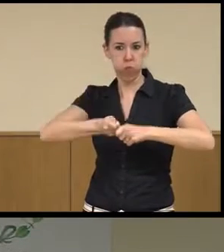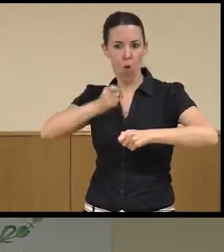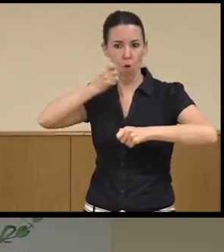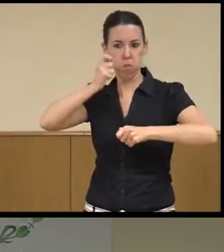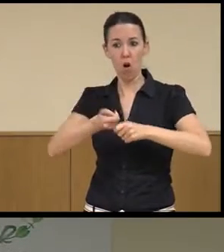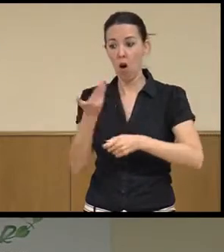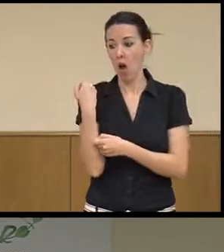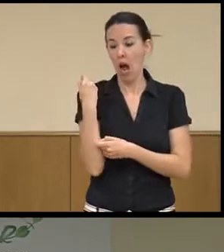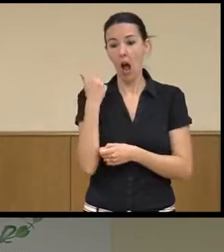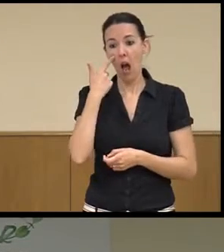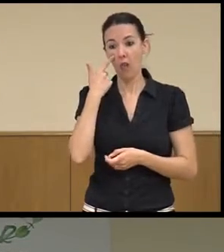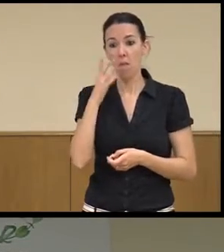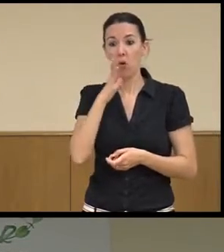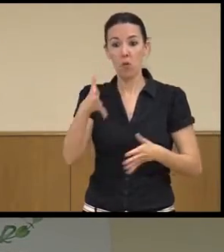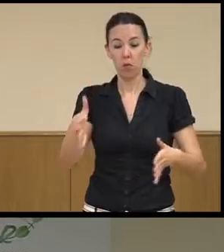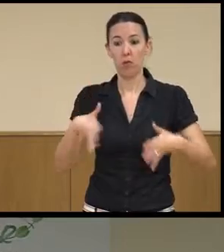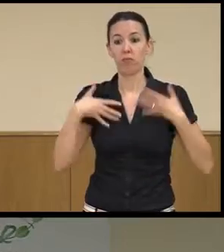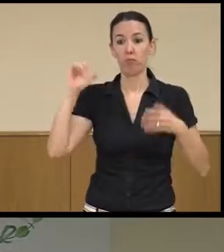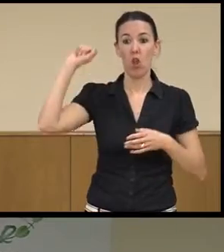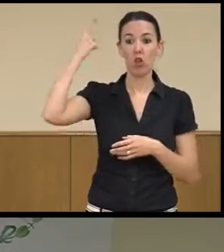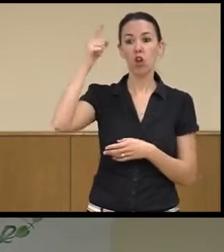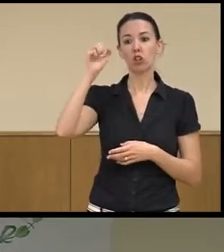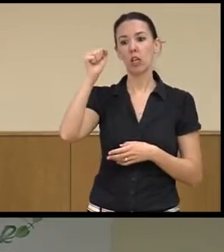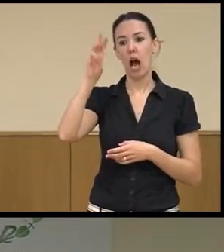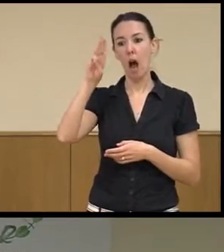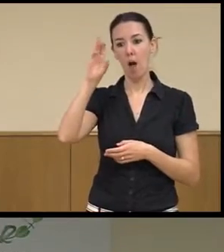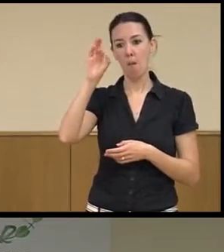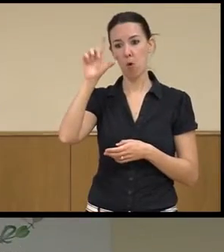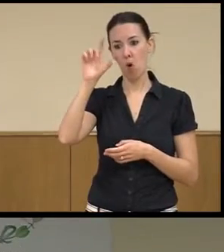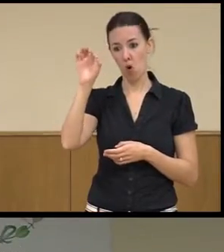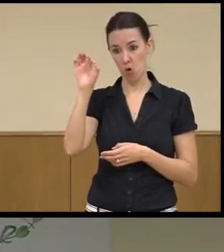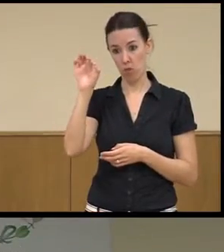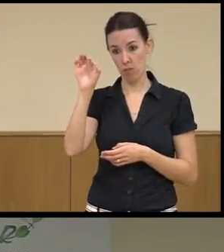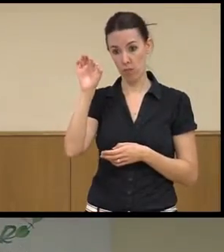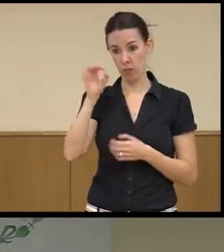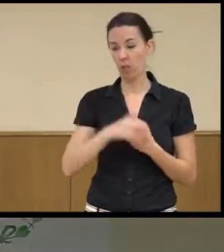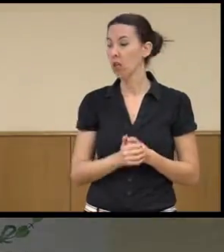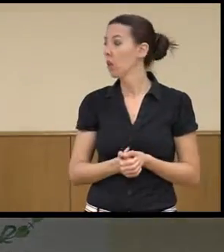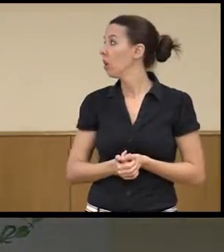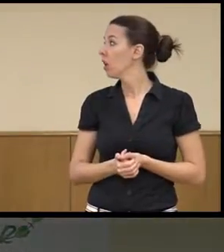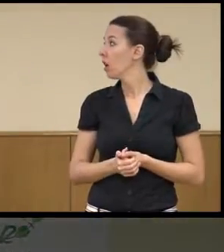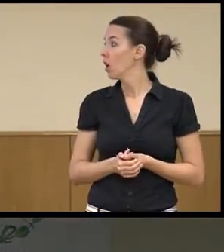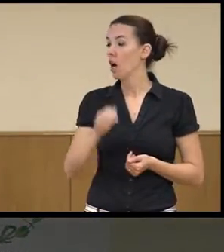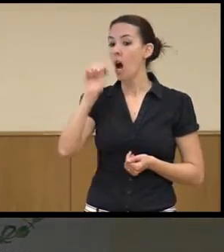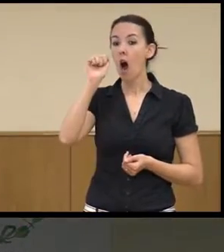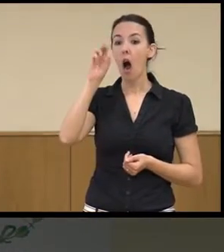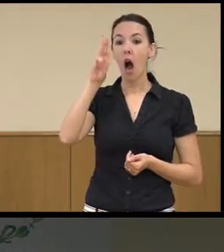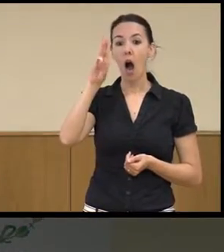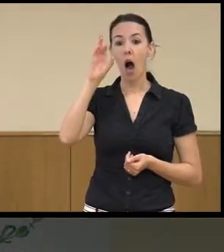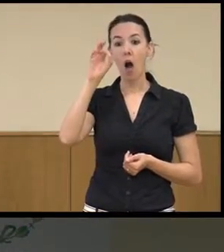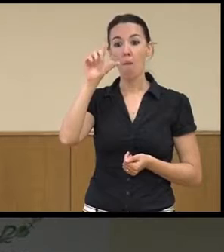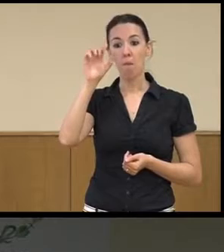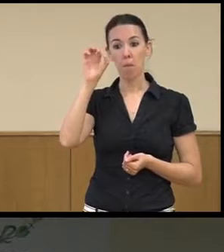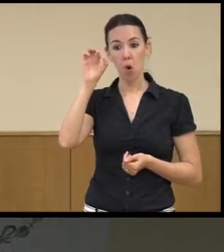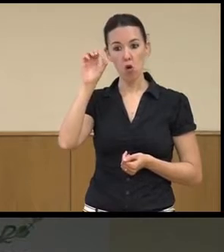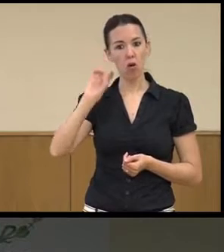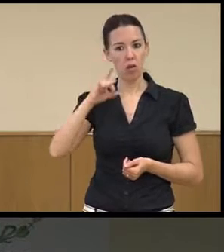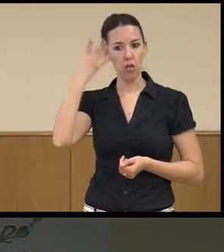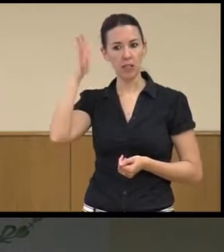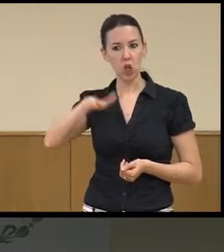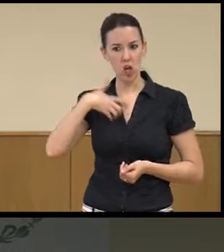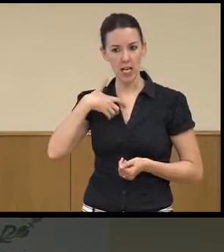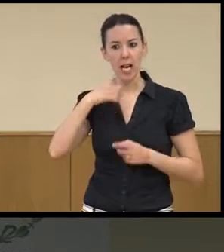hace poco por la brusca aparición del dios Apolo. Apolo fue precisamente, además de inventor de la lira, uno de los